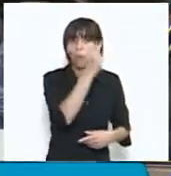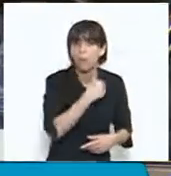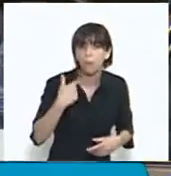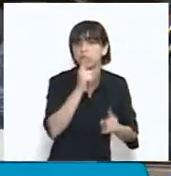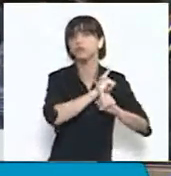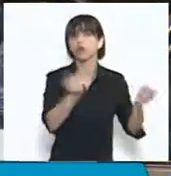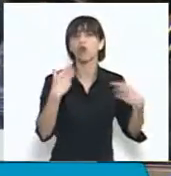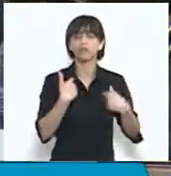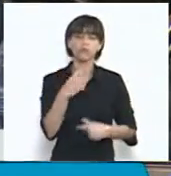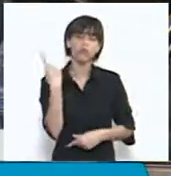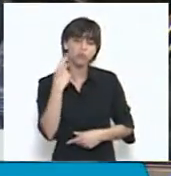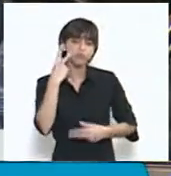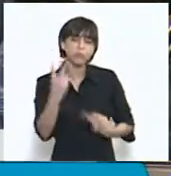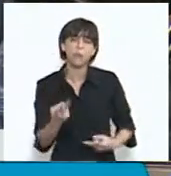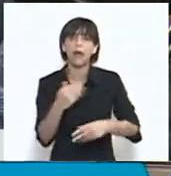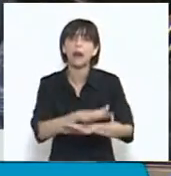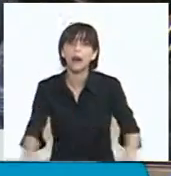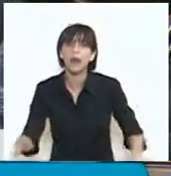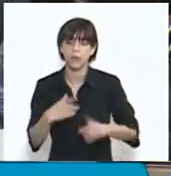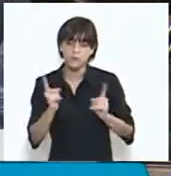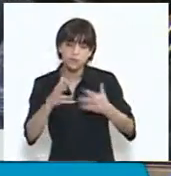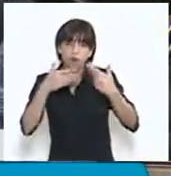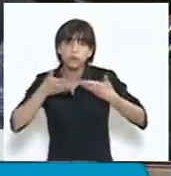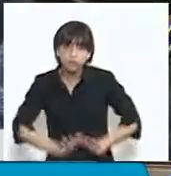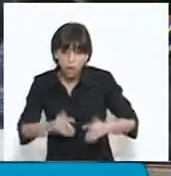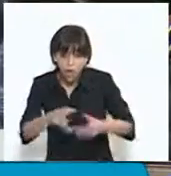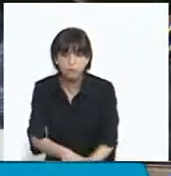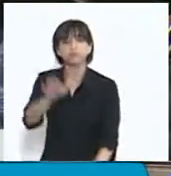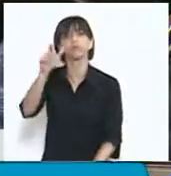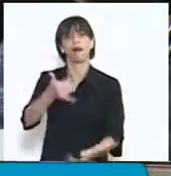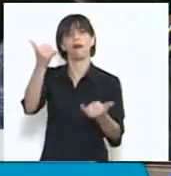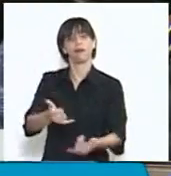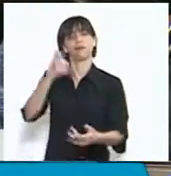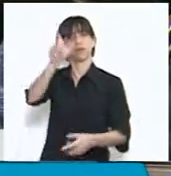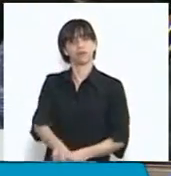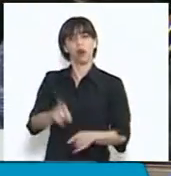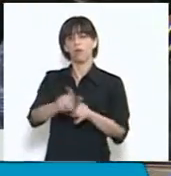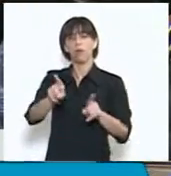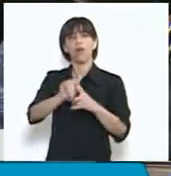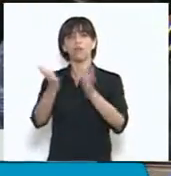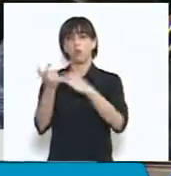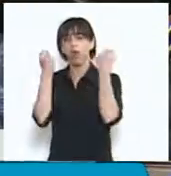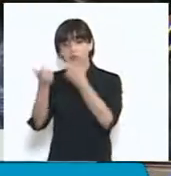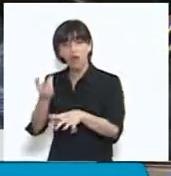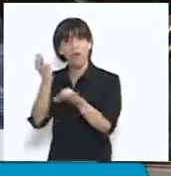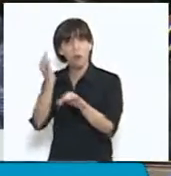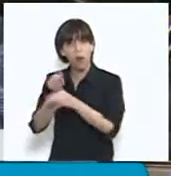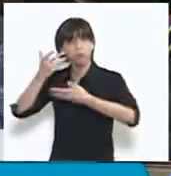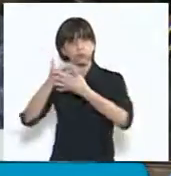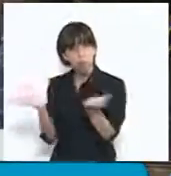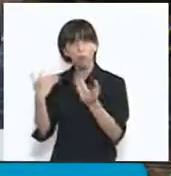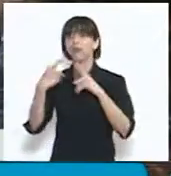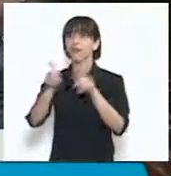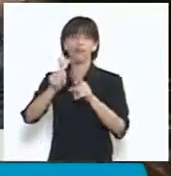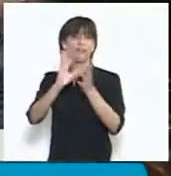como lo significó en la etapa de movilidad social la escuela pública, como lo fue el